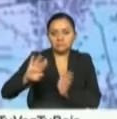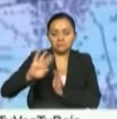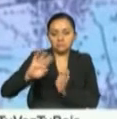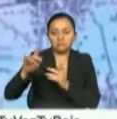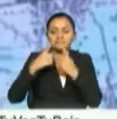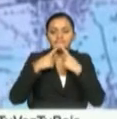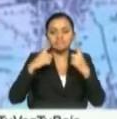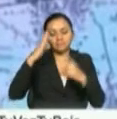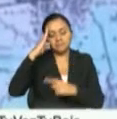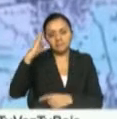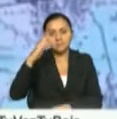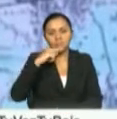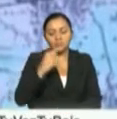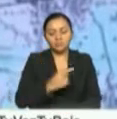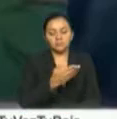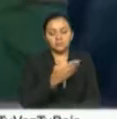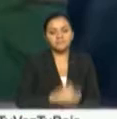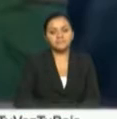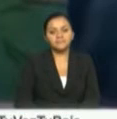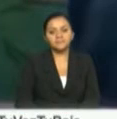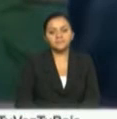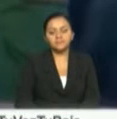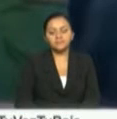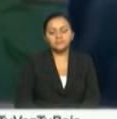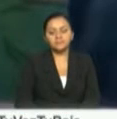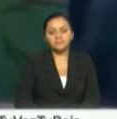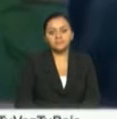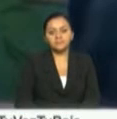anunciado el general ruso Sergei Rutskoy en Moscú.